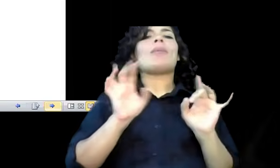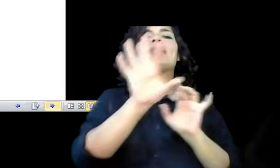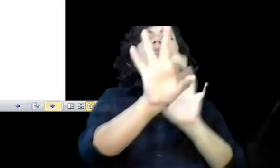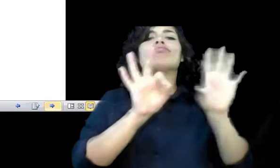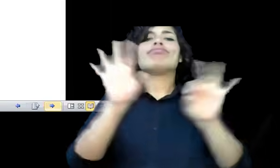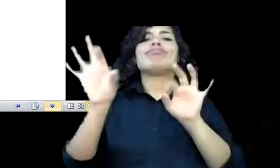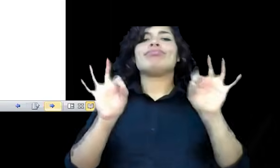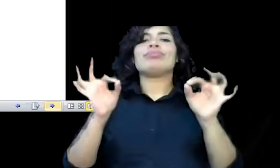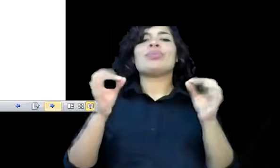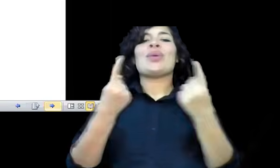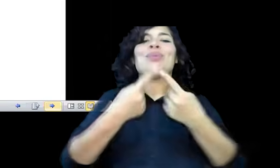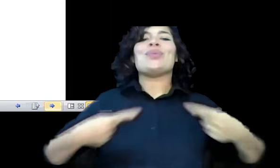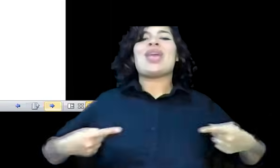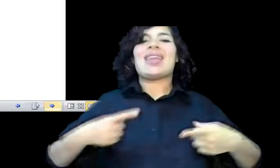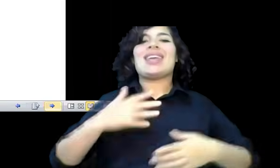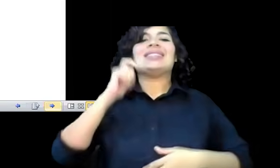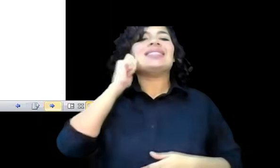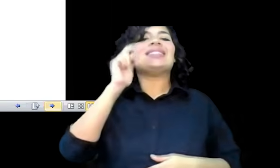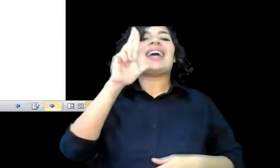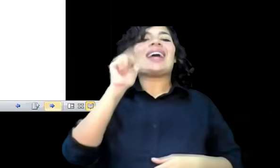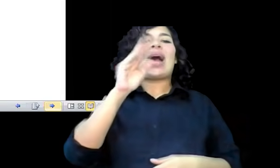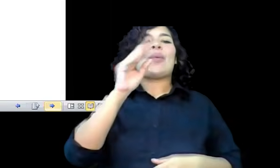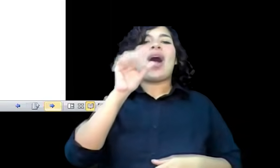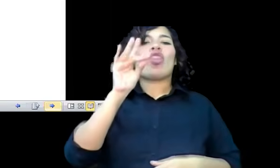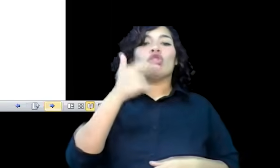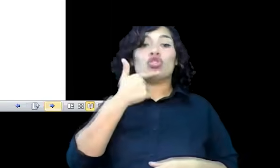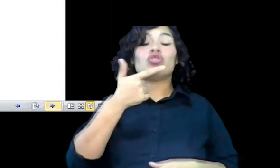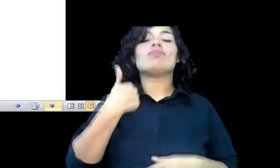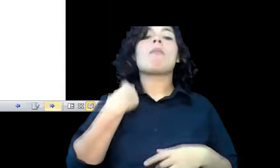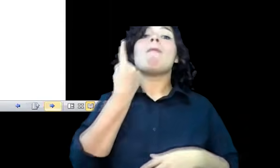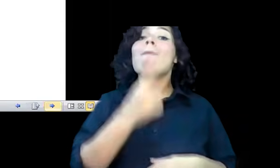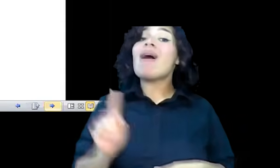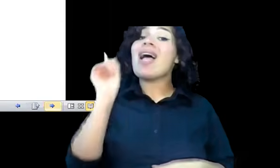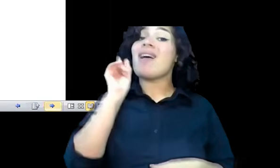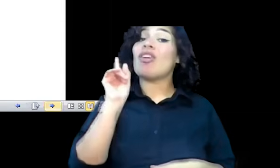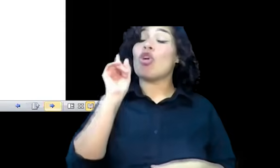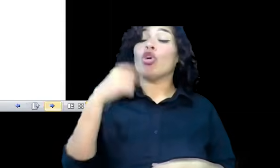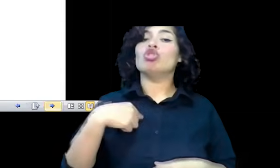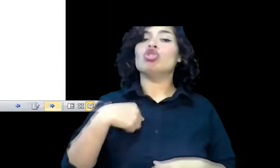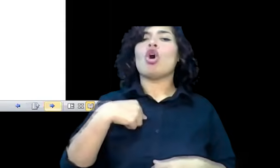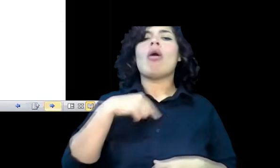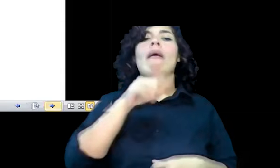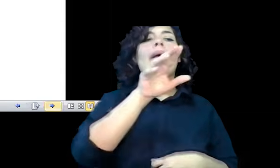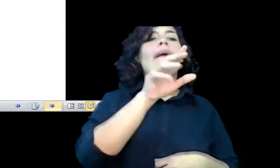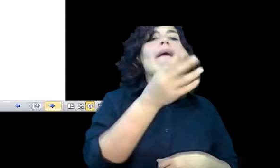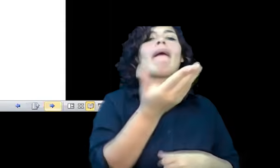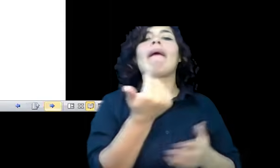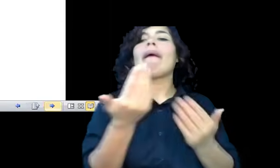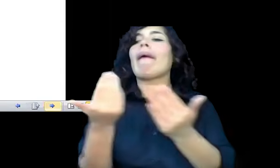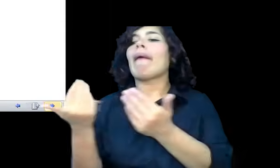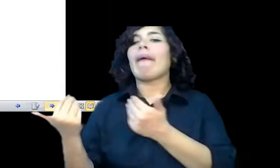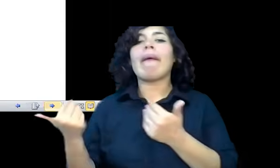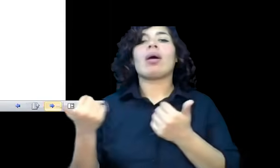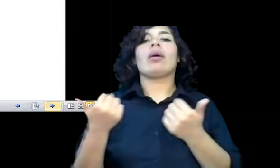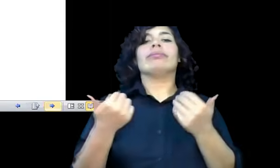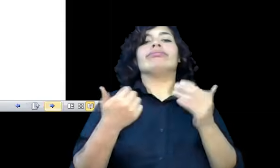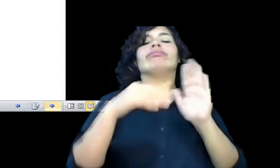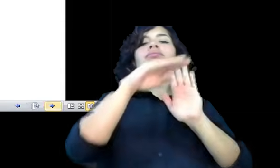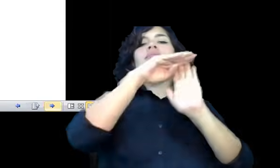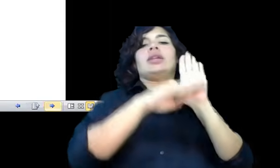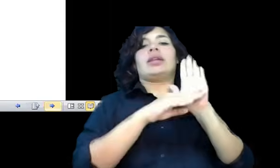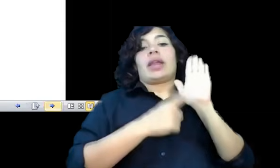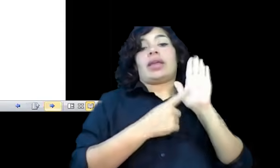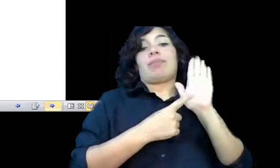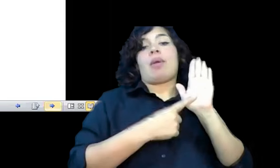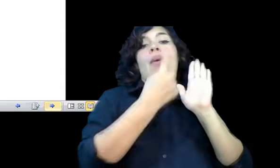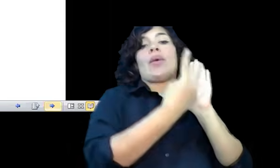grabados, pero no voy a tomar todo lo que vaya, sí, por el régimen de